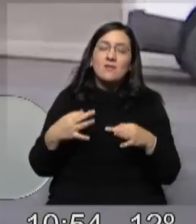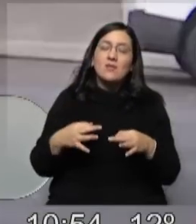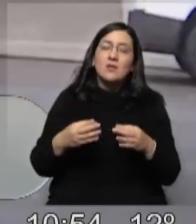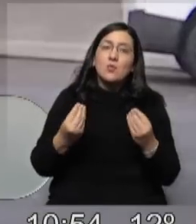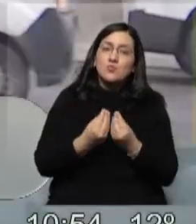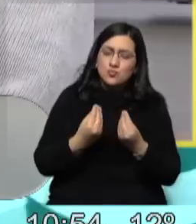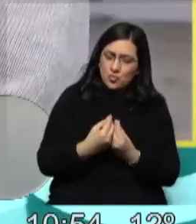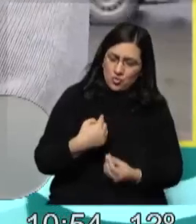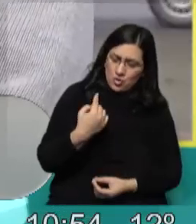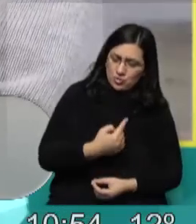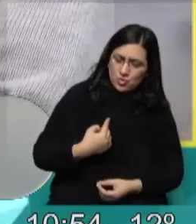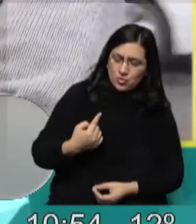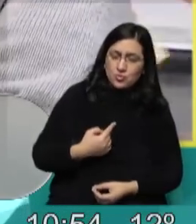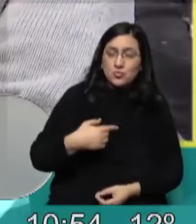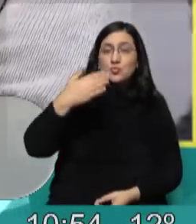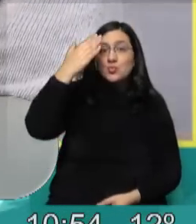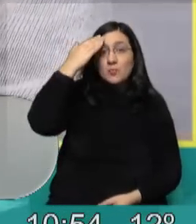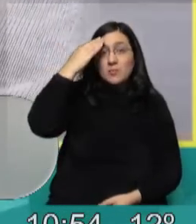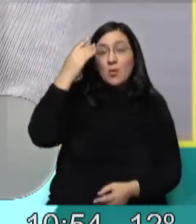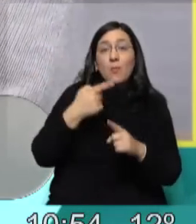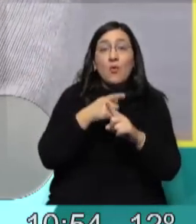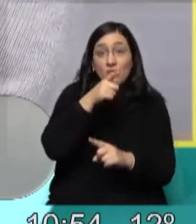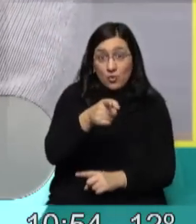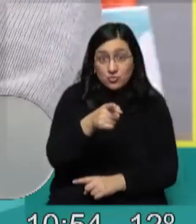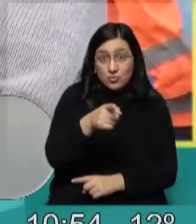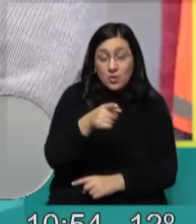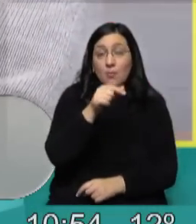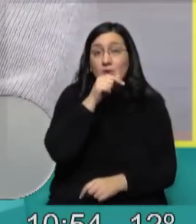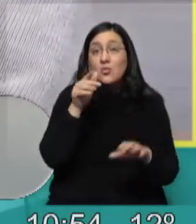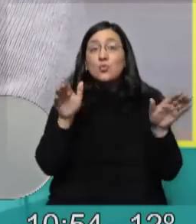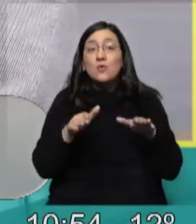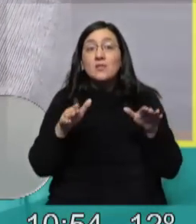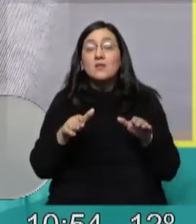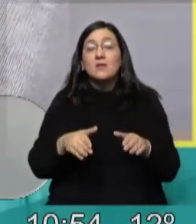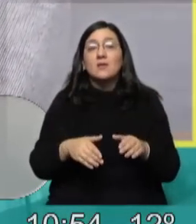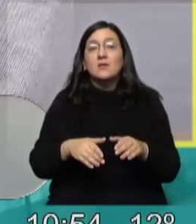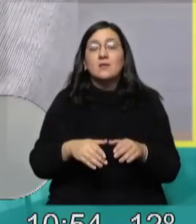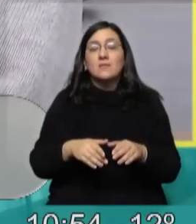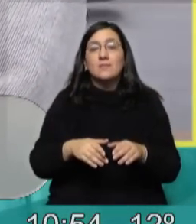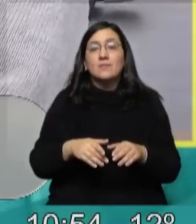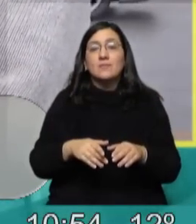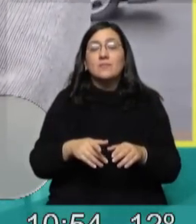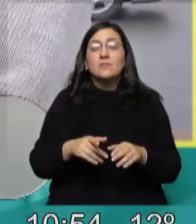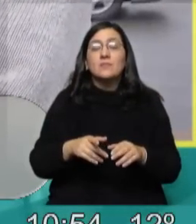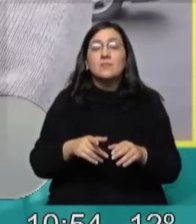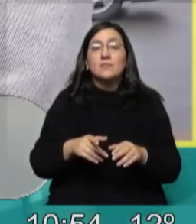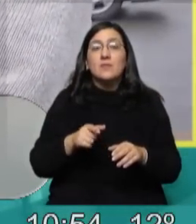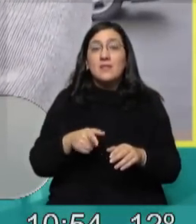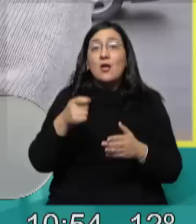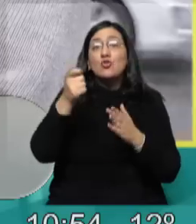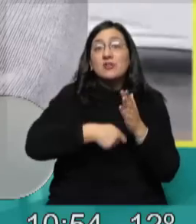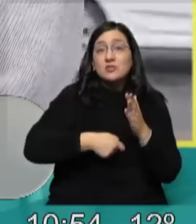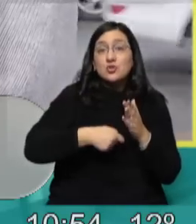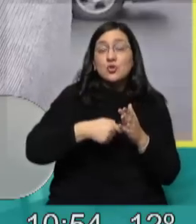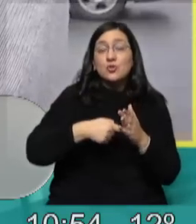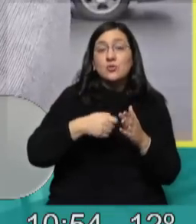muchos de nosotros nos enteramos por vos, por ese tuit del día anterior y luego por la confirmación de este